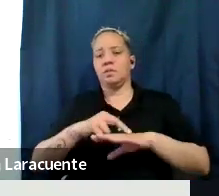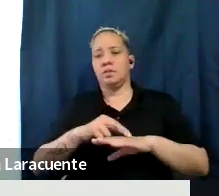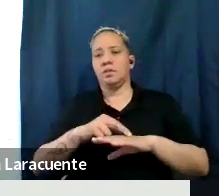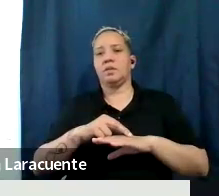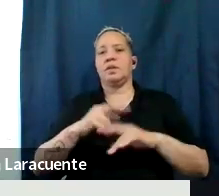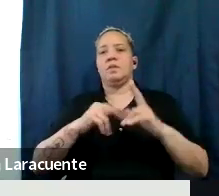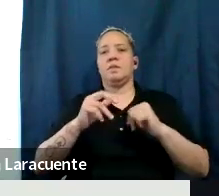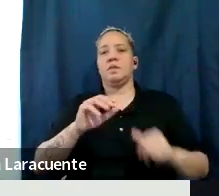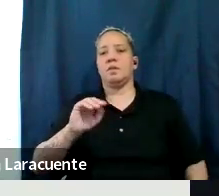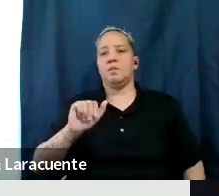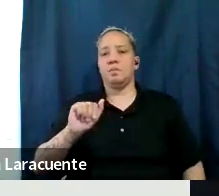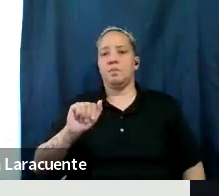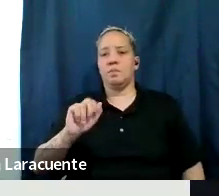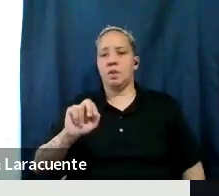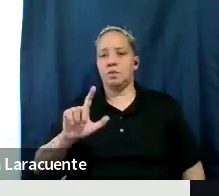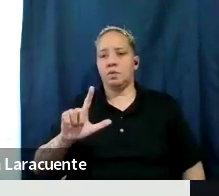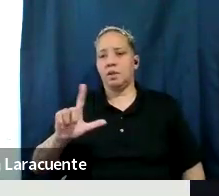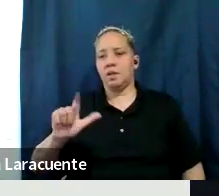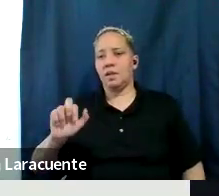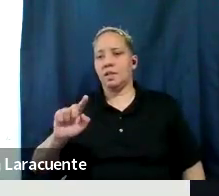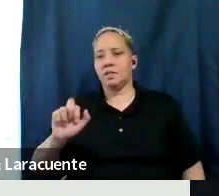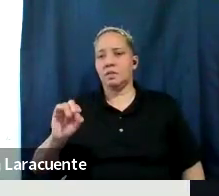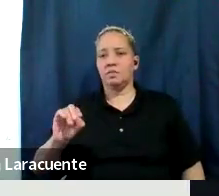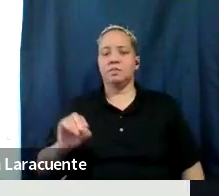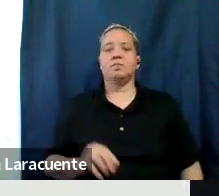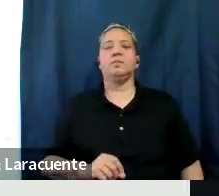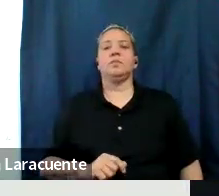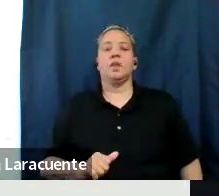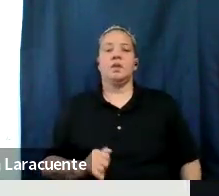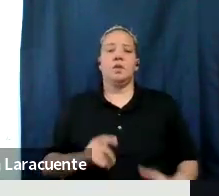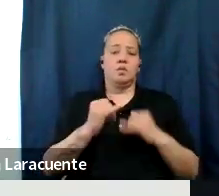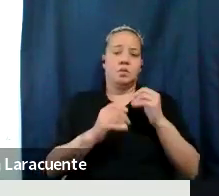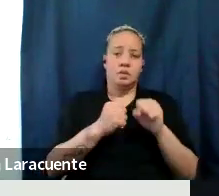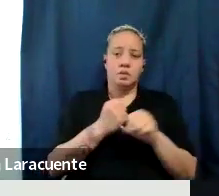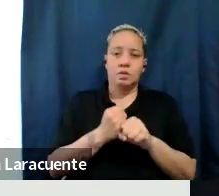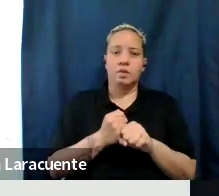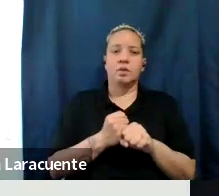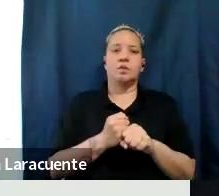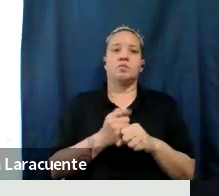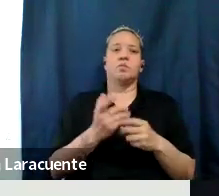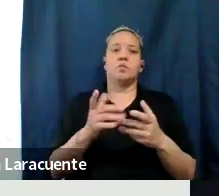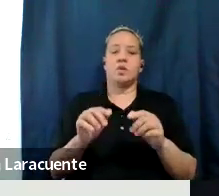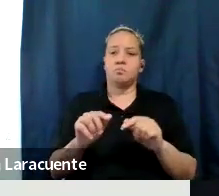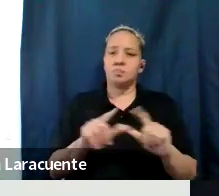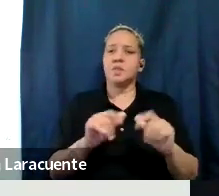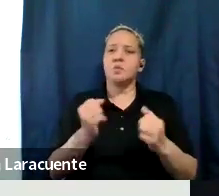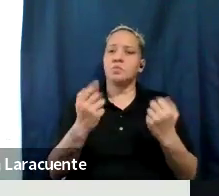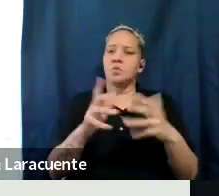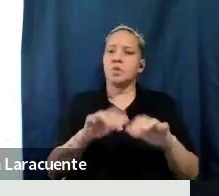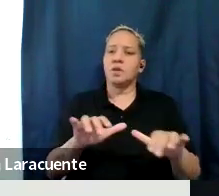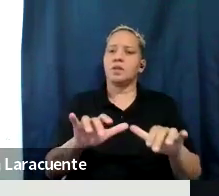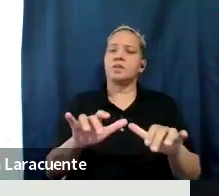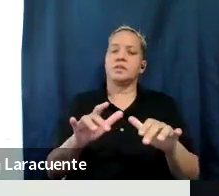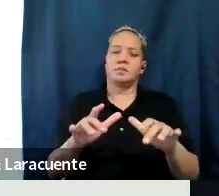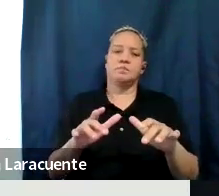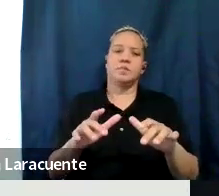Lázaro. Pero se han ido publicando en los últimos años diversos libros, hay mucho todavía por hacer y por